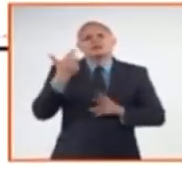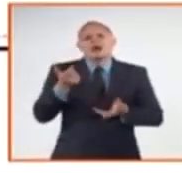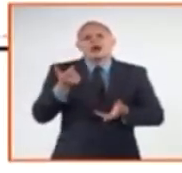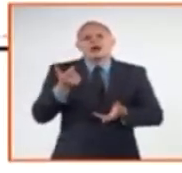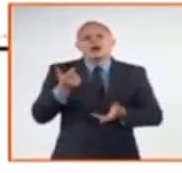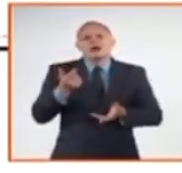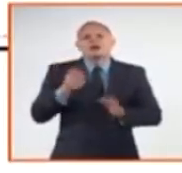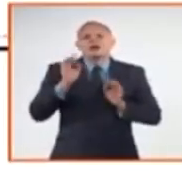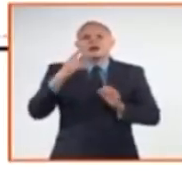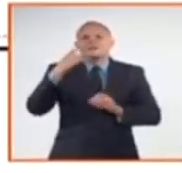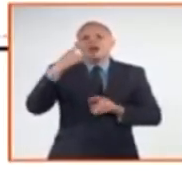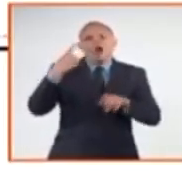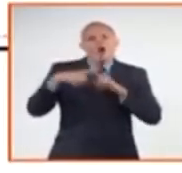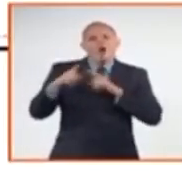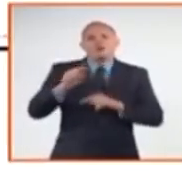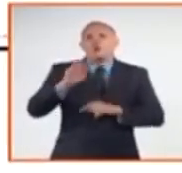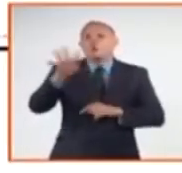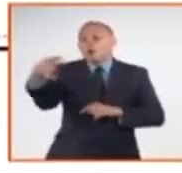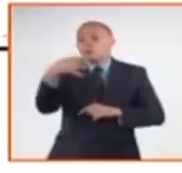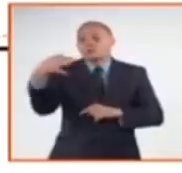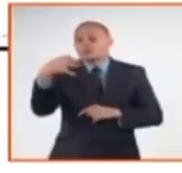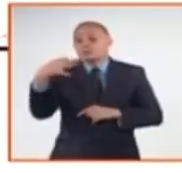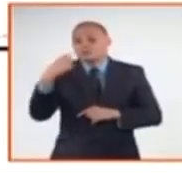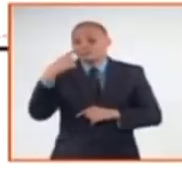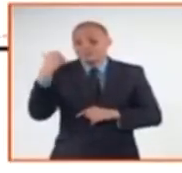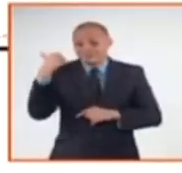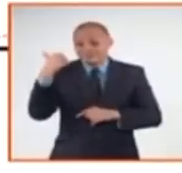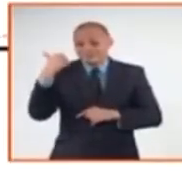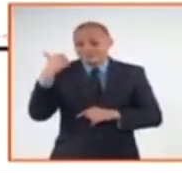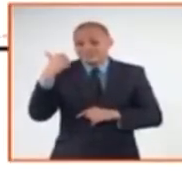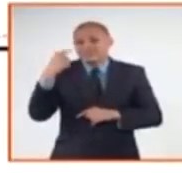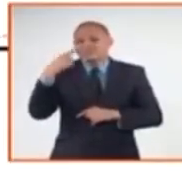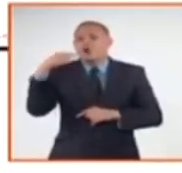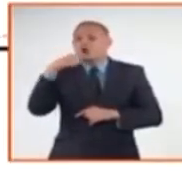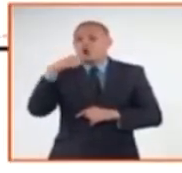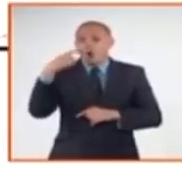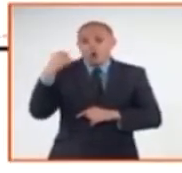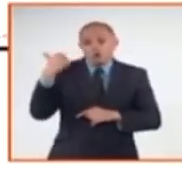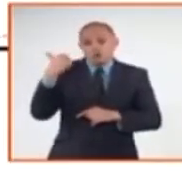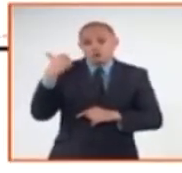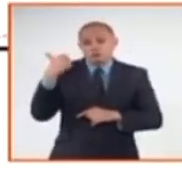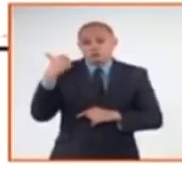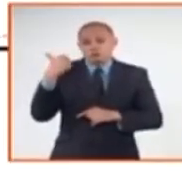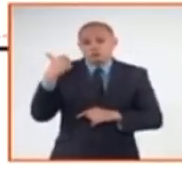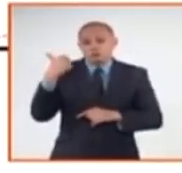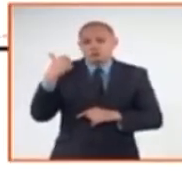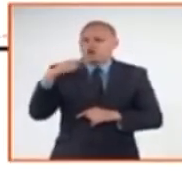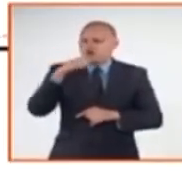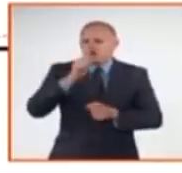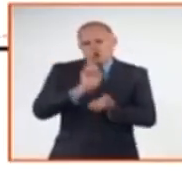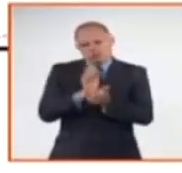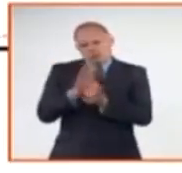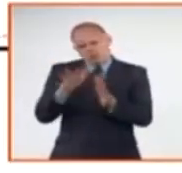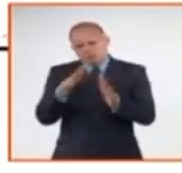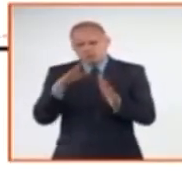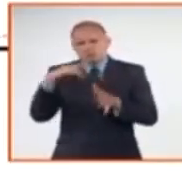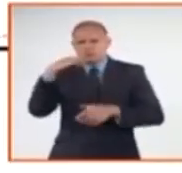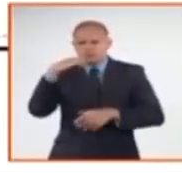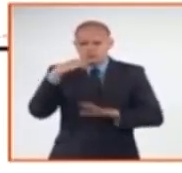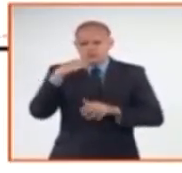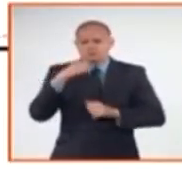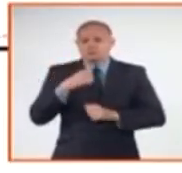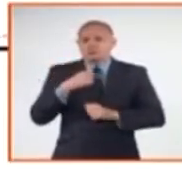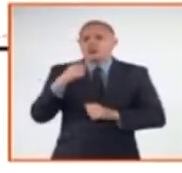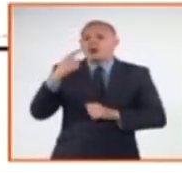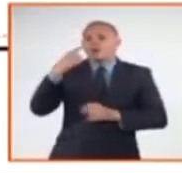que los primeros cuatro municipios que son los que aparecen en color rojo que es precisamente se empezó por su municipio porque la situación era un poco más